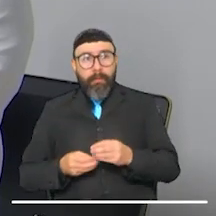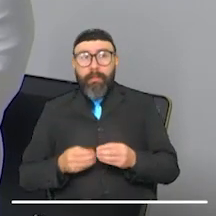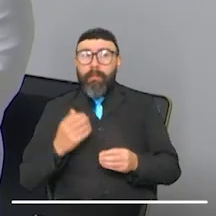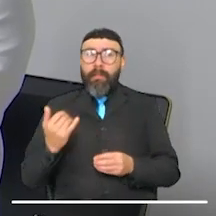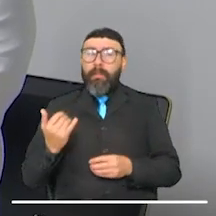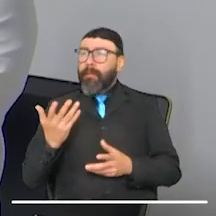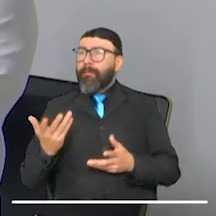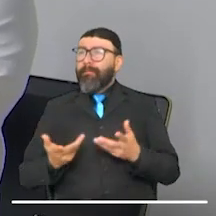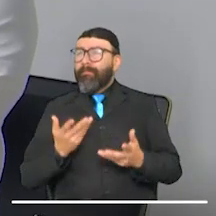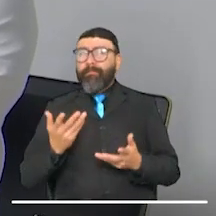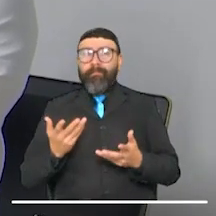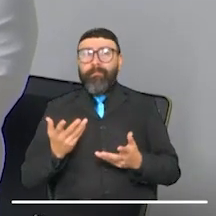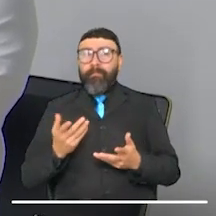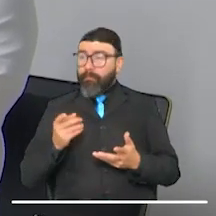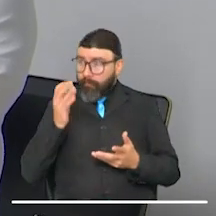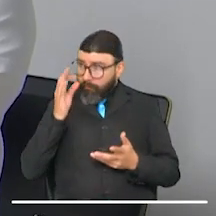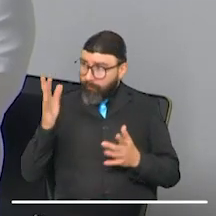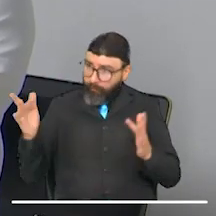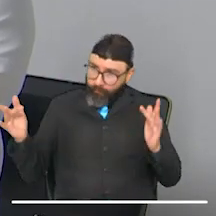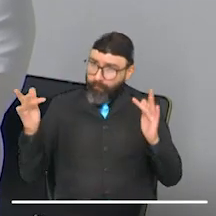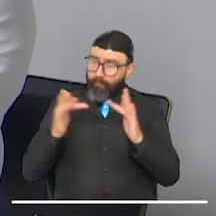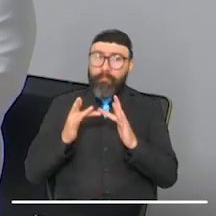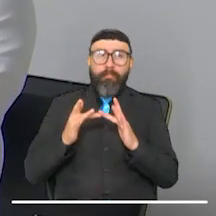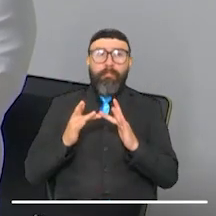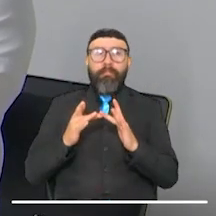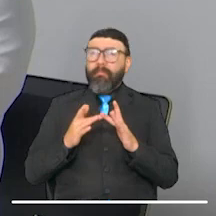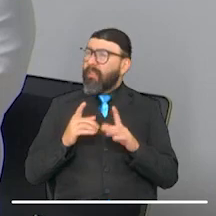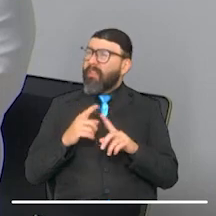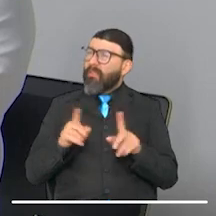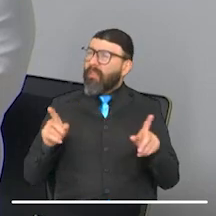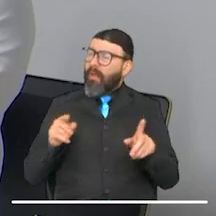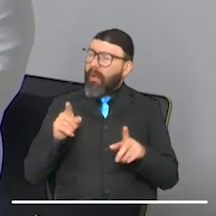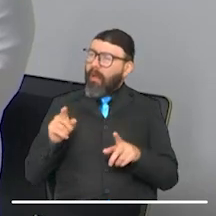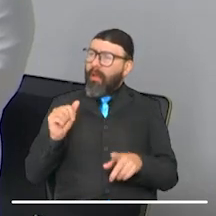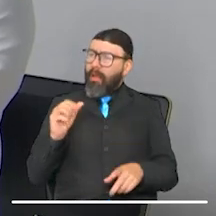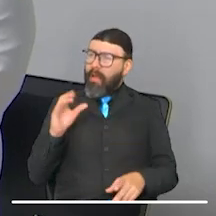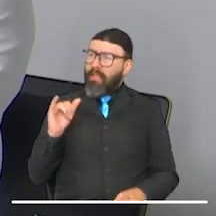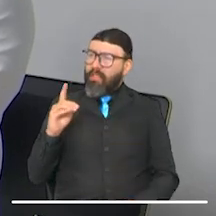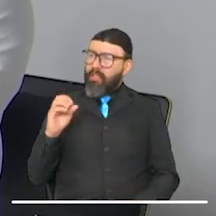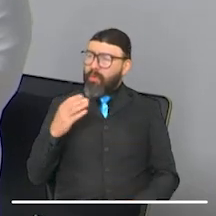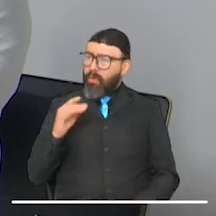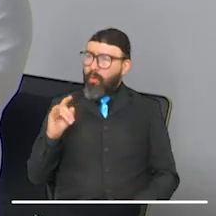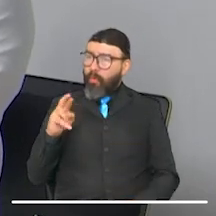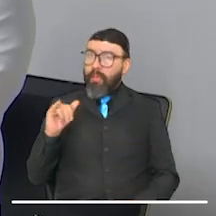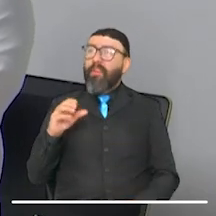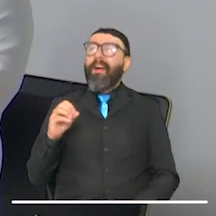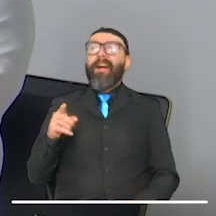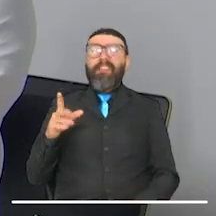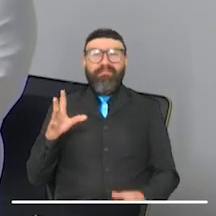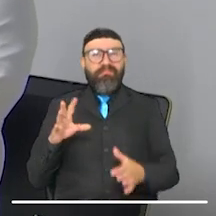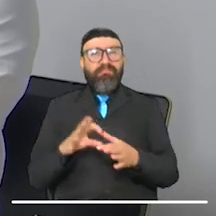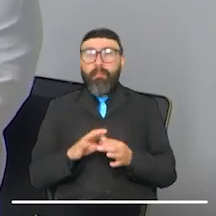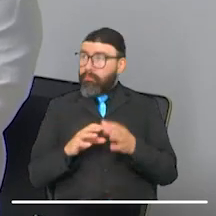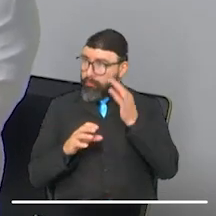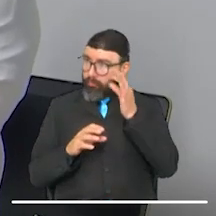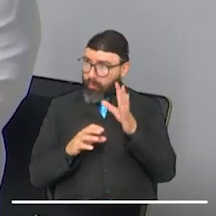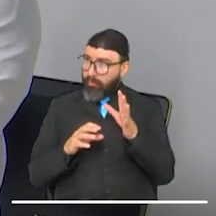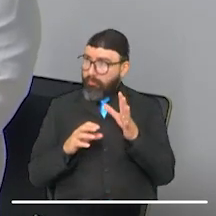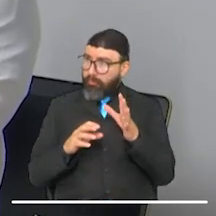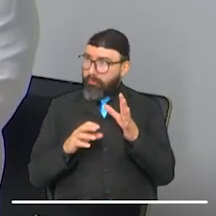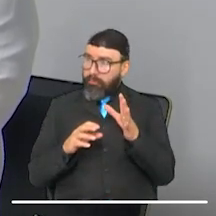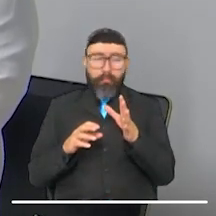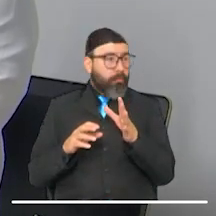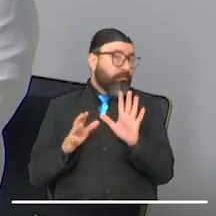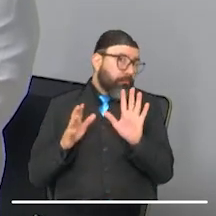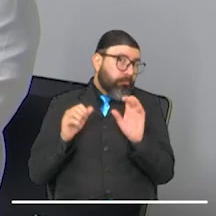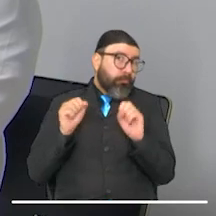triglicéridos y puede haber un diagnóstico diferencial con el ácido úrico que también pues puede dar dolor si puede